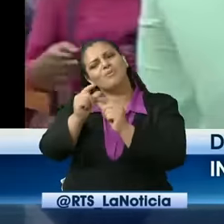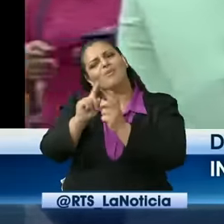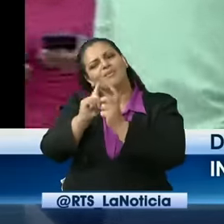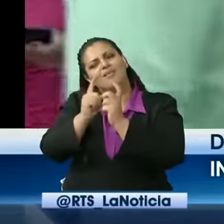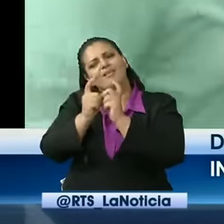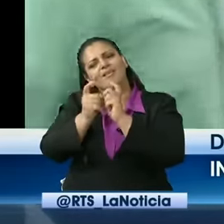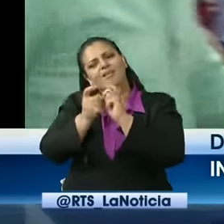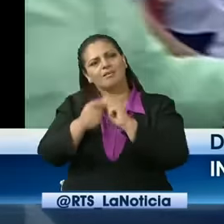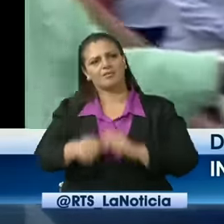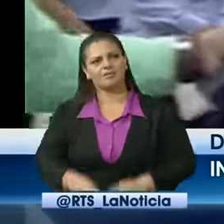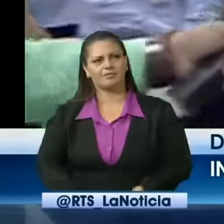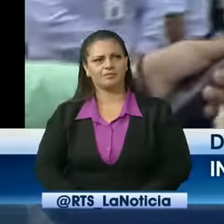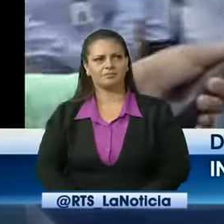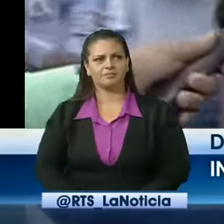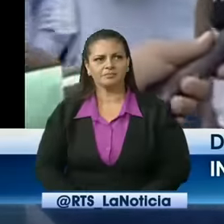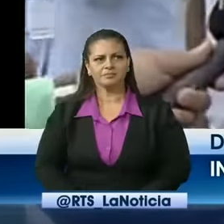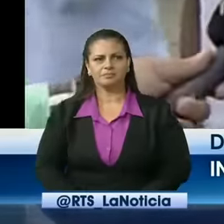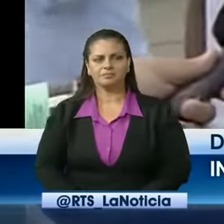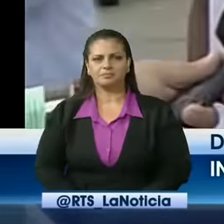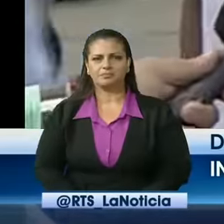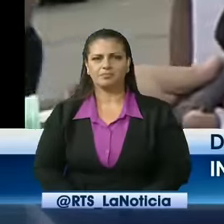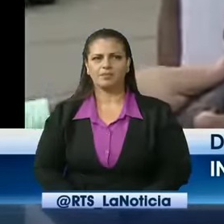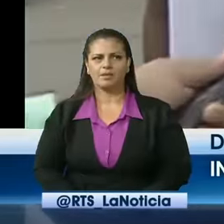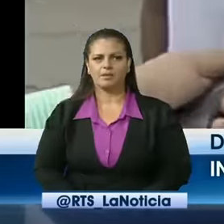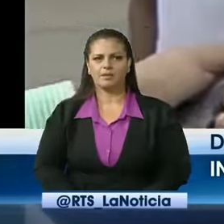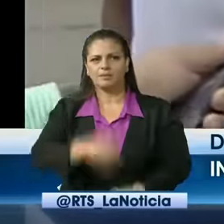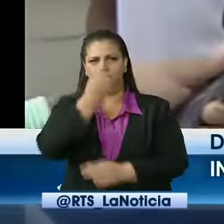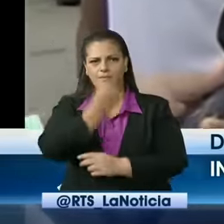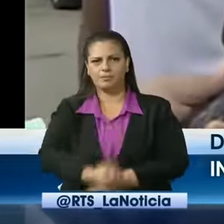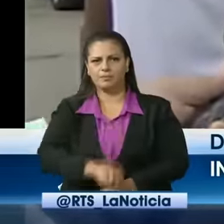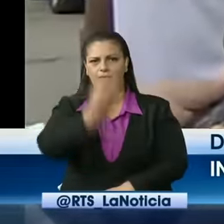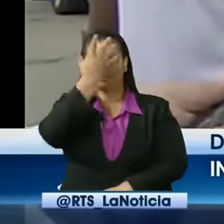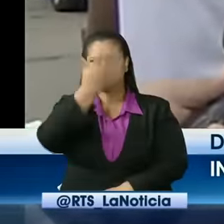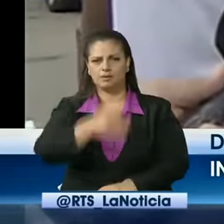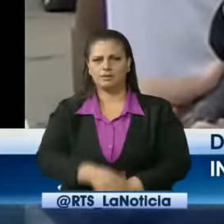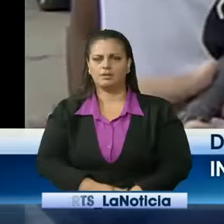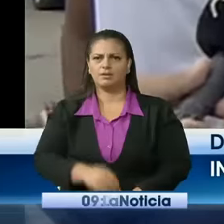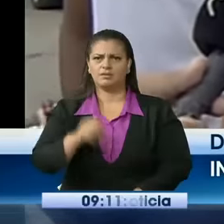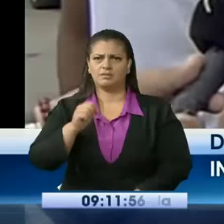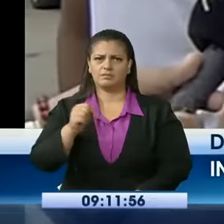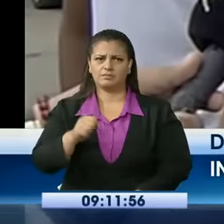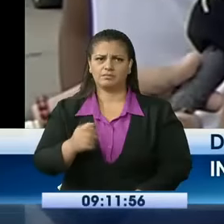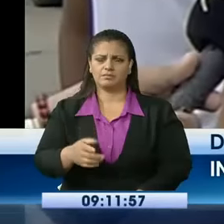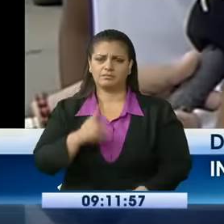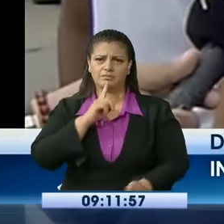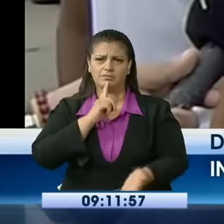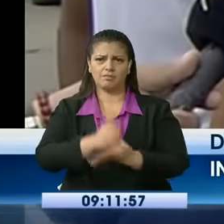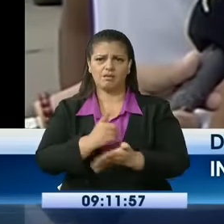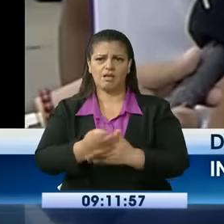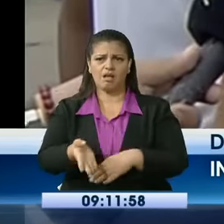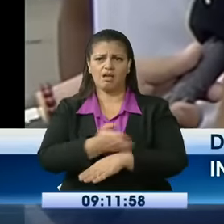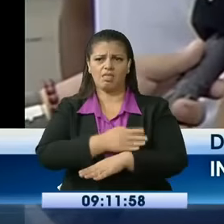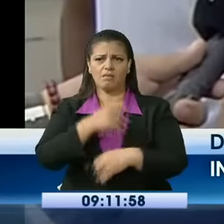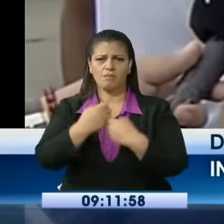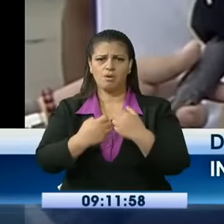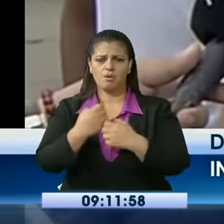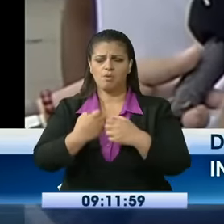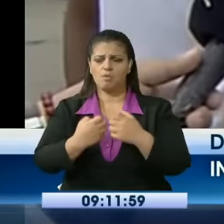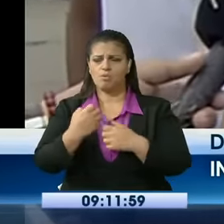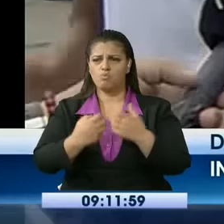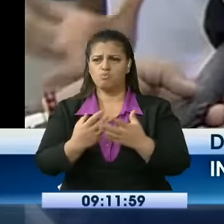¿Sí ha notado cambios? Señora. Buenos días. Sí, verdad que se ha necesitado mucho, porque mire que ahorita que hay bastante